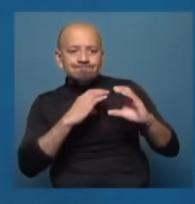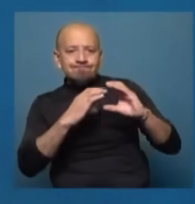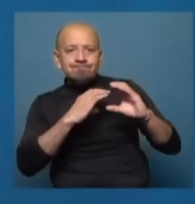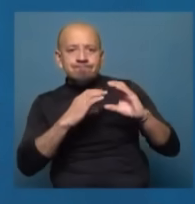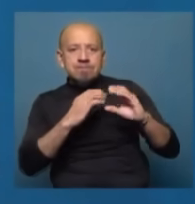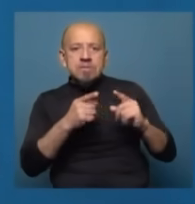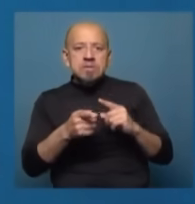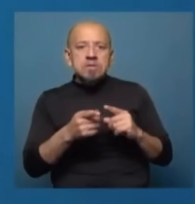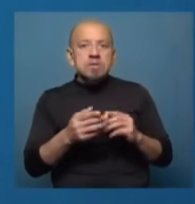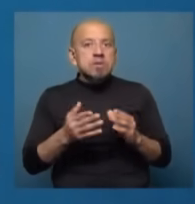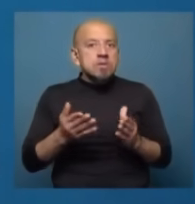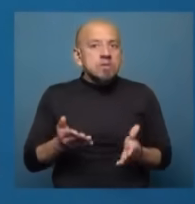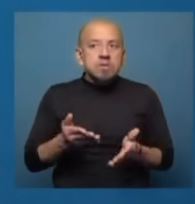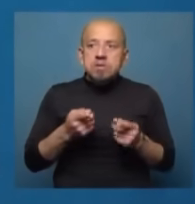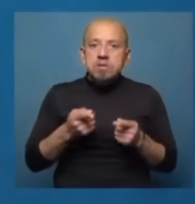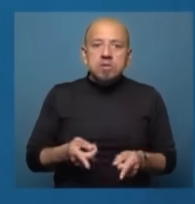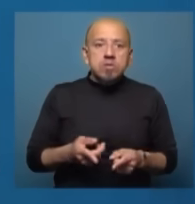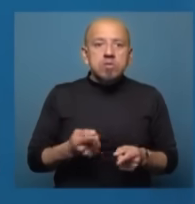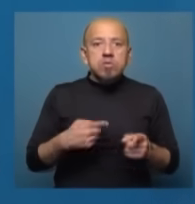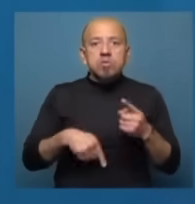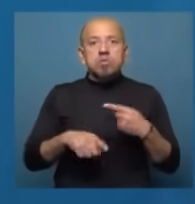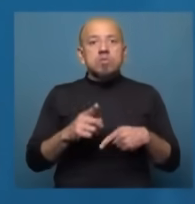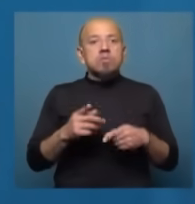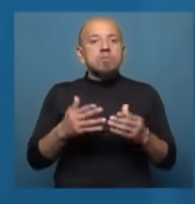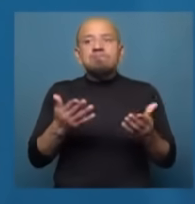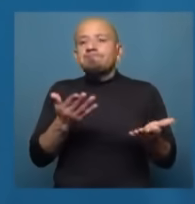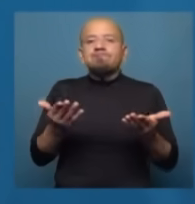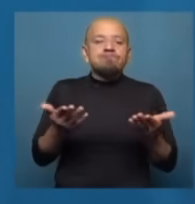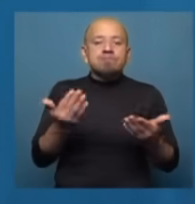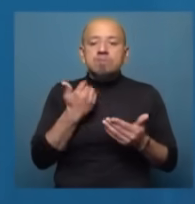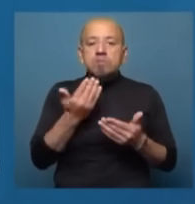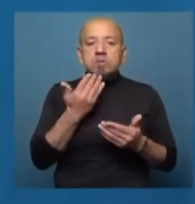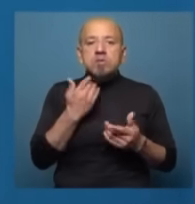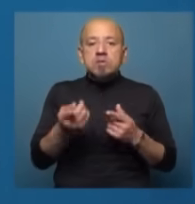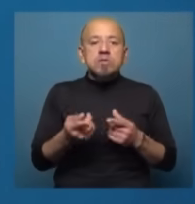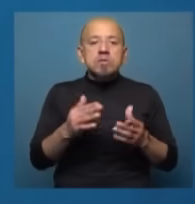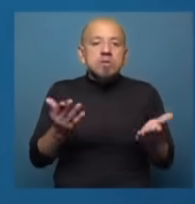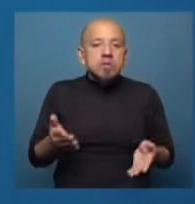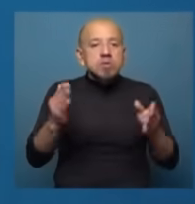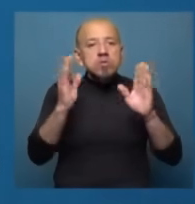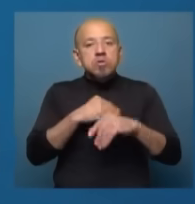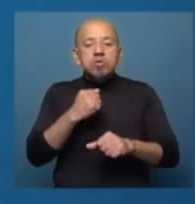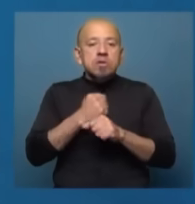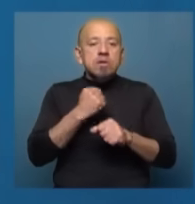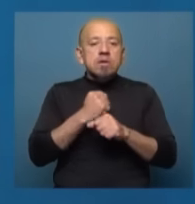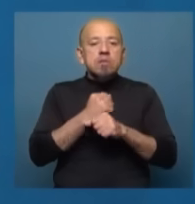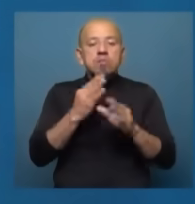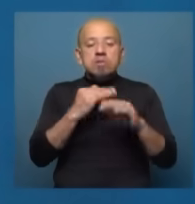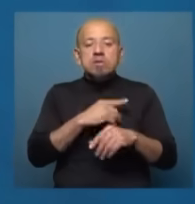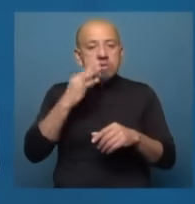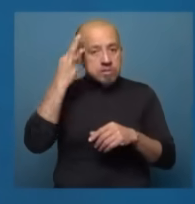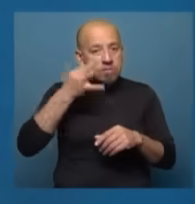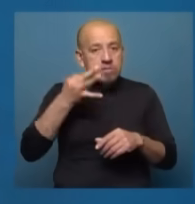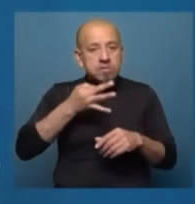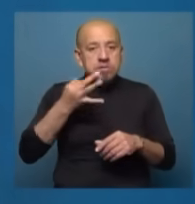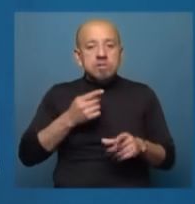escribiendo alumnos de esto de la referencia y que yo que sé capaz que codifican que no trabajábamos más o algo así realmente